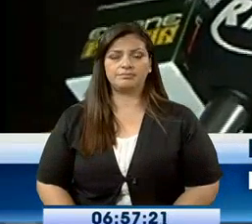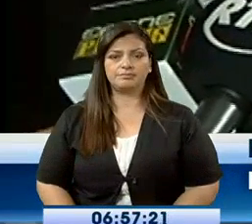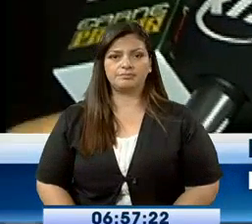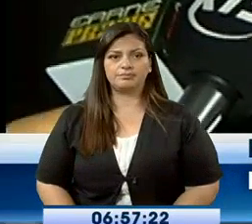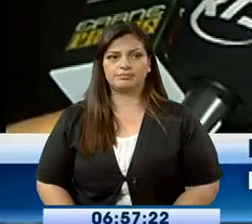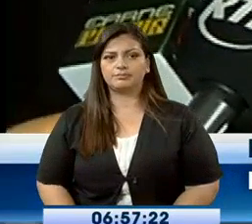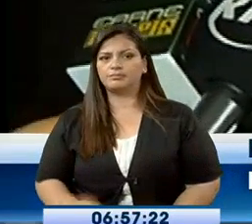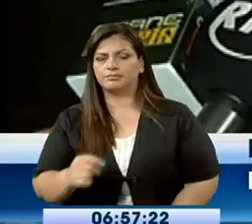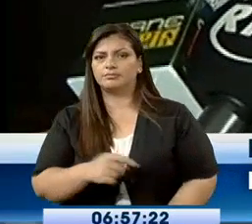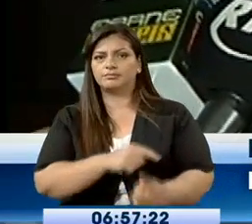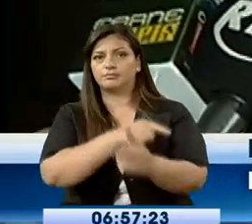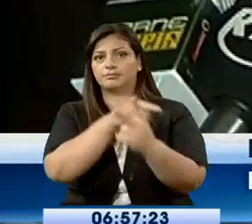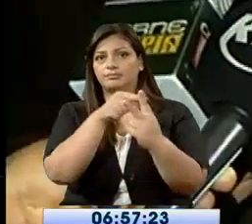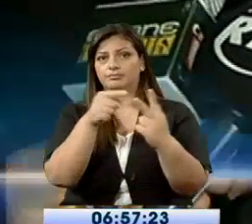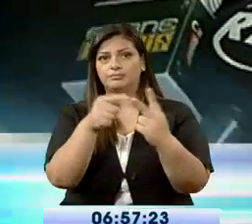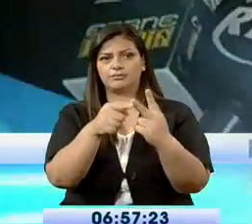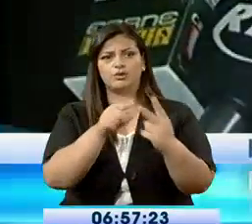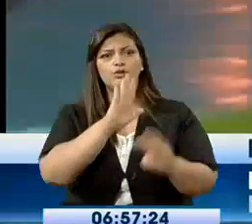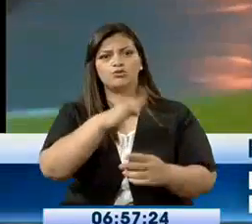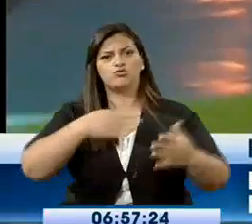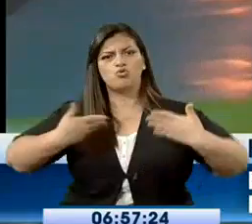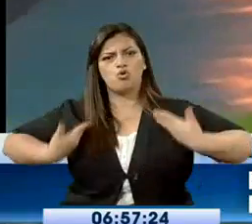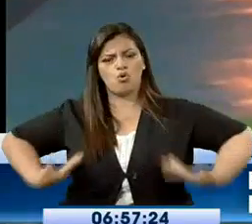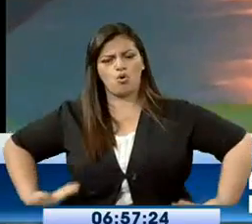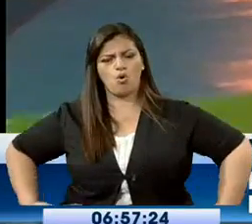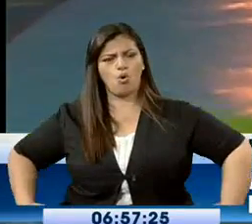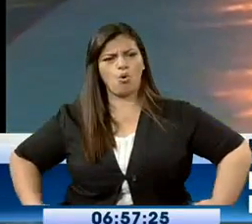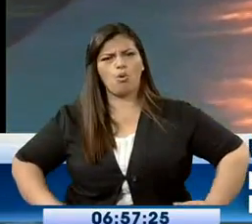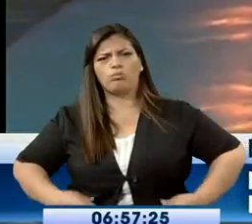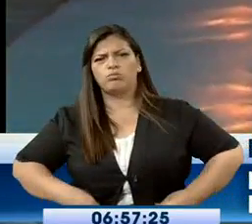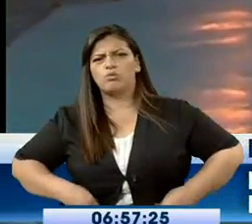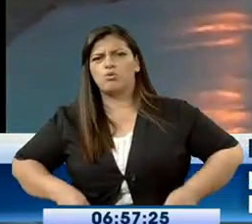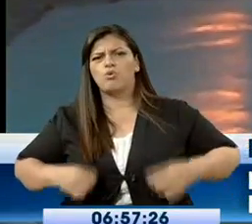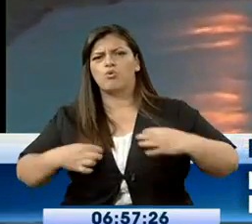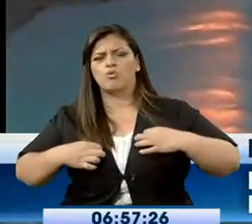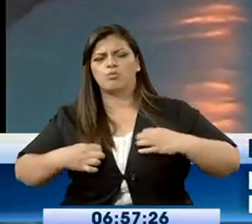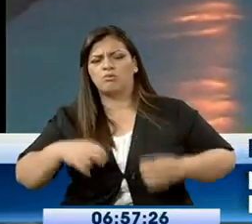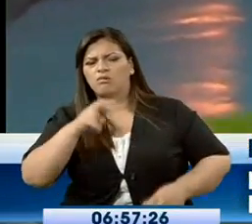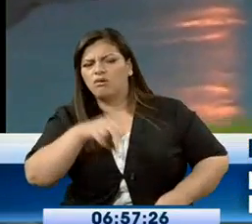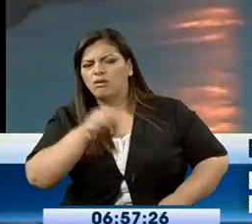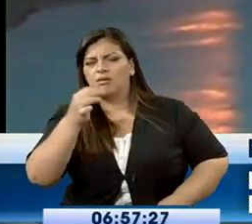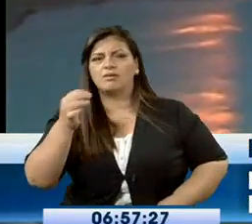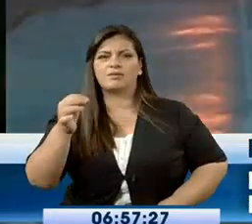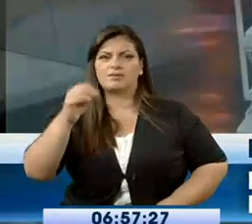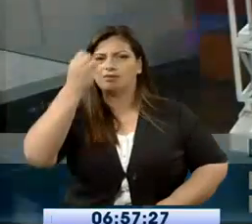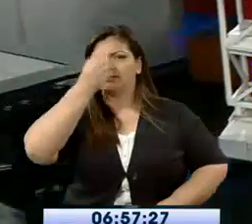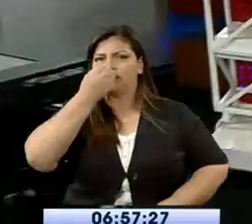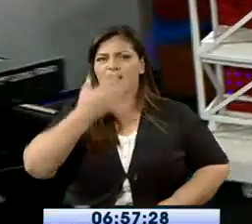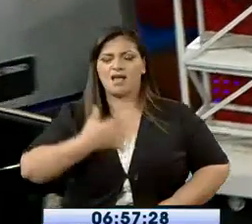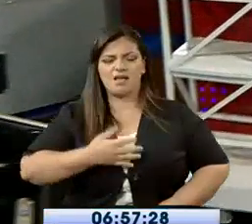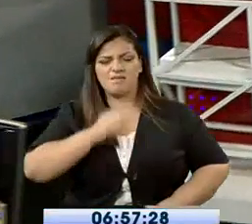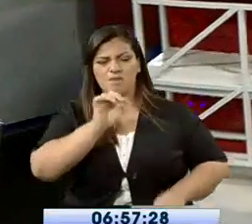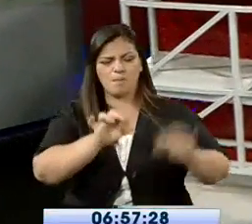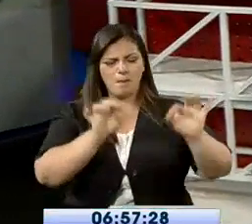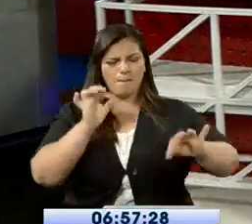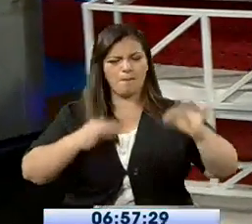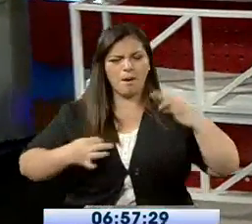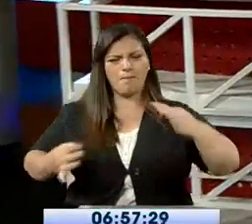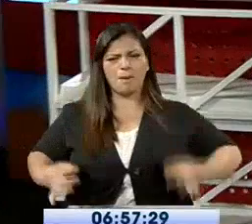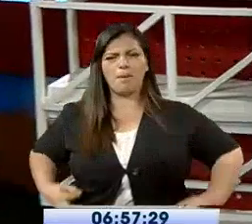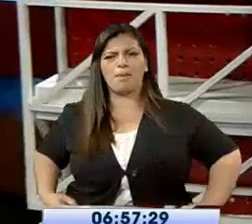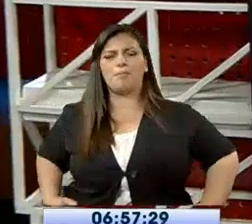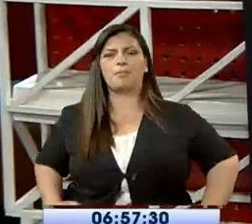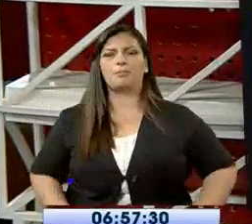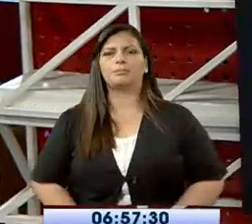los presuntos responsables de este hecho. Informó Jorge Salazar. Vamos con